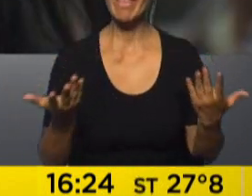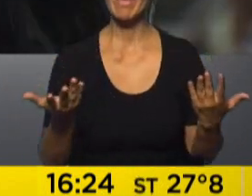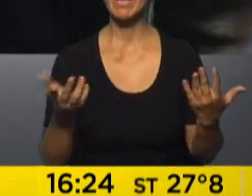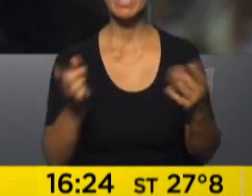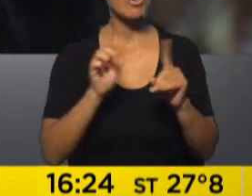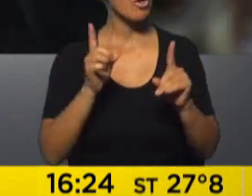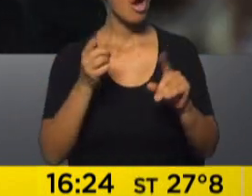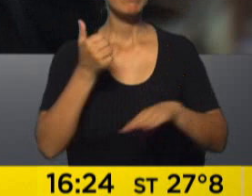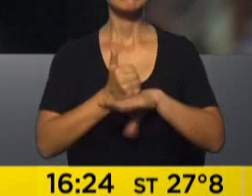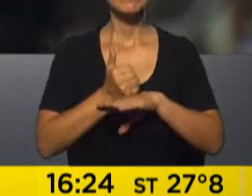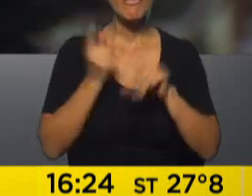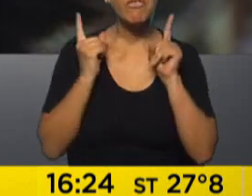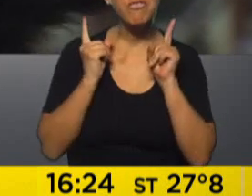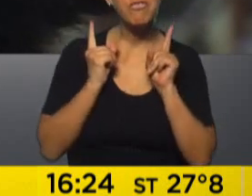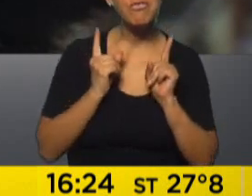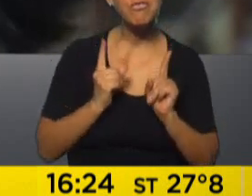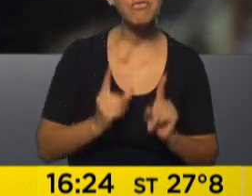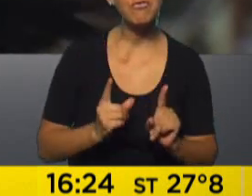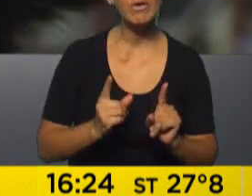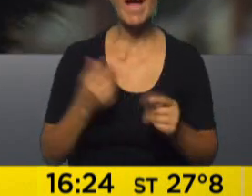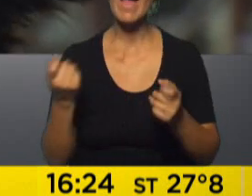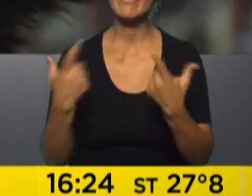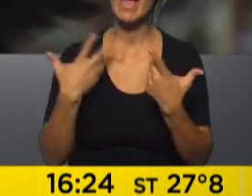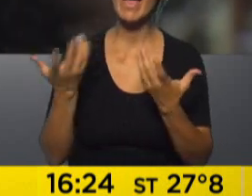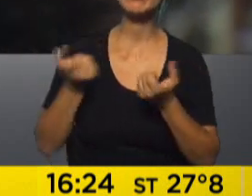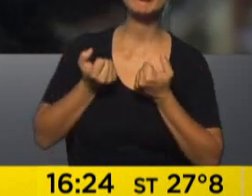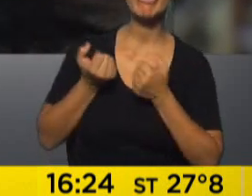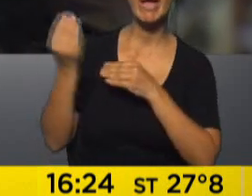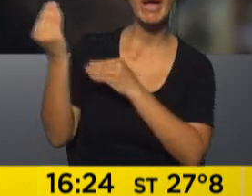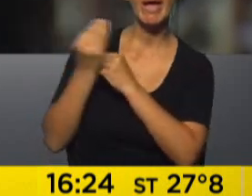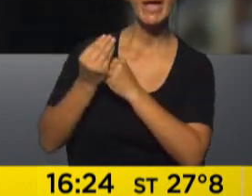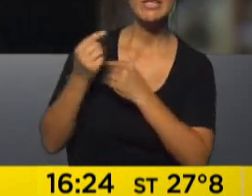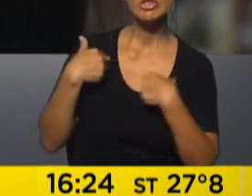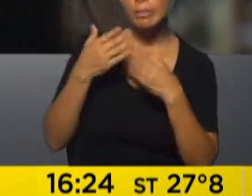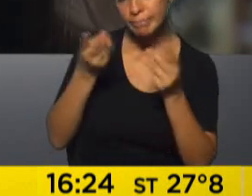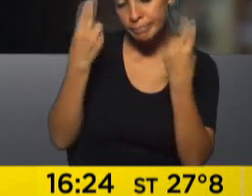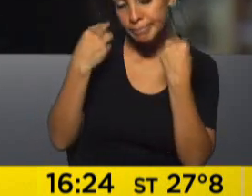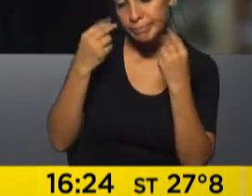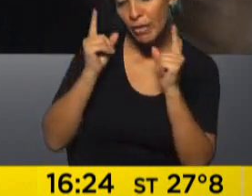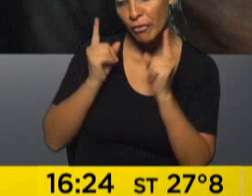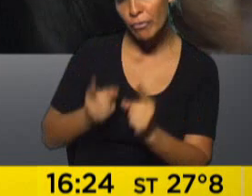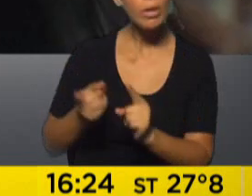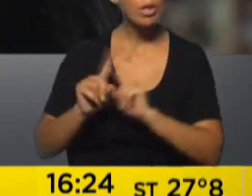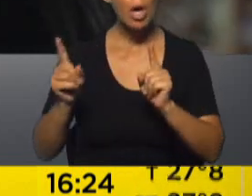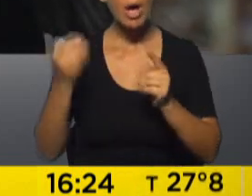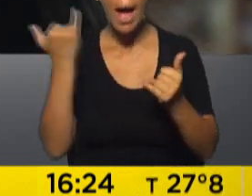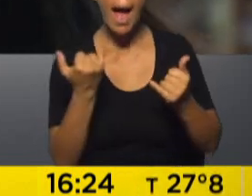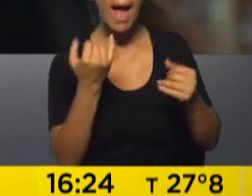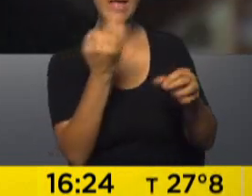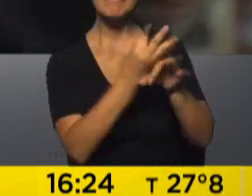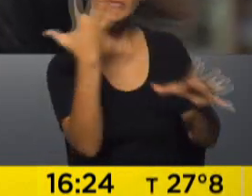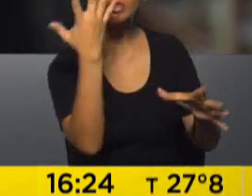quedarse ahí porque tenés la ayuda económica. No, hay oficios, hay carreras que podés